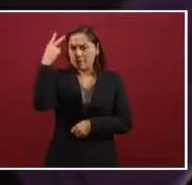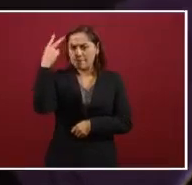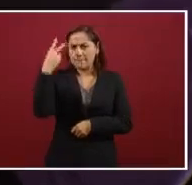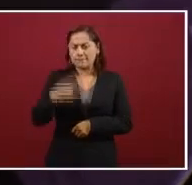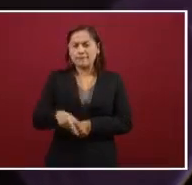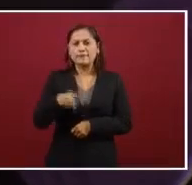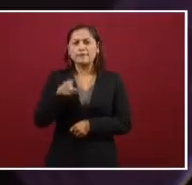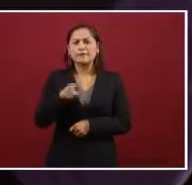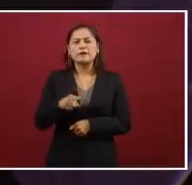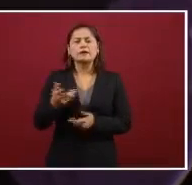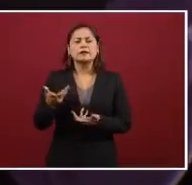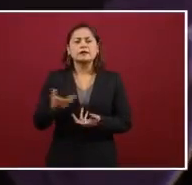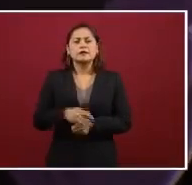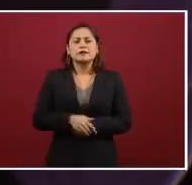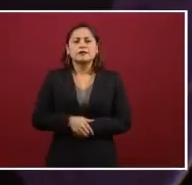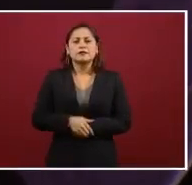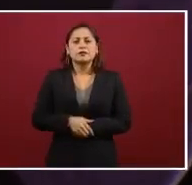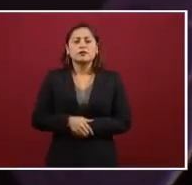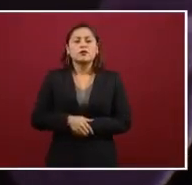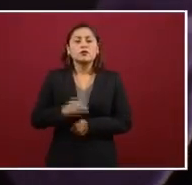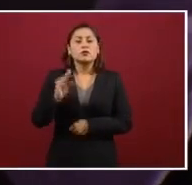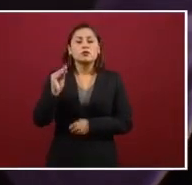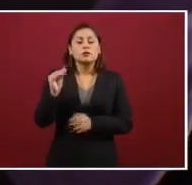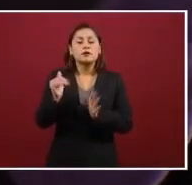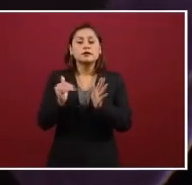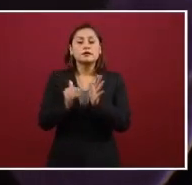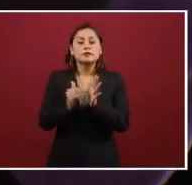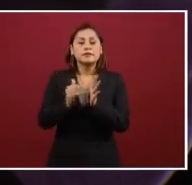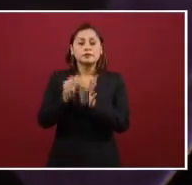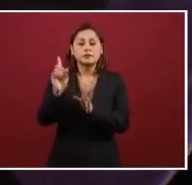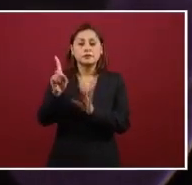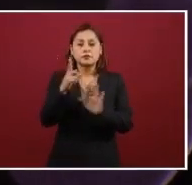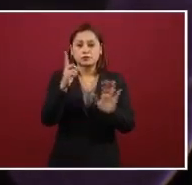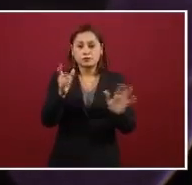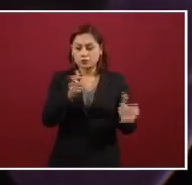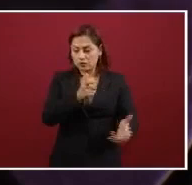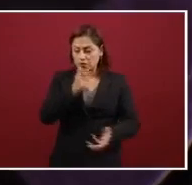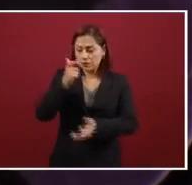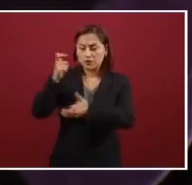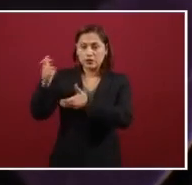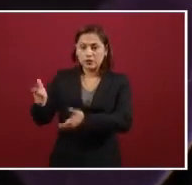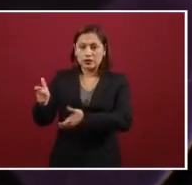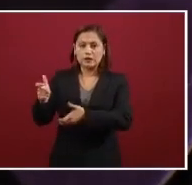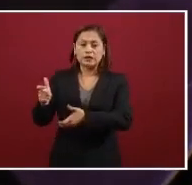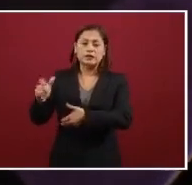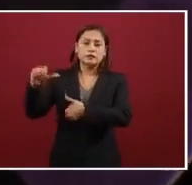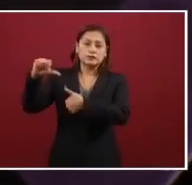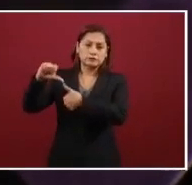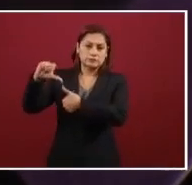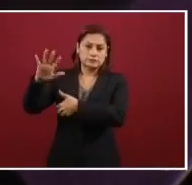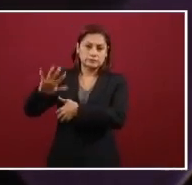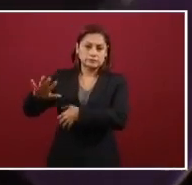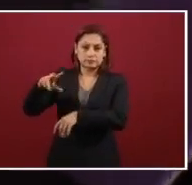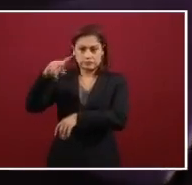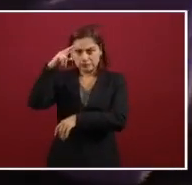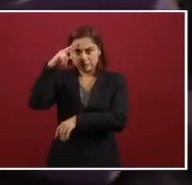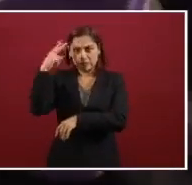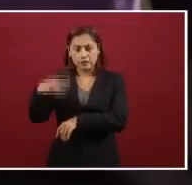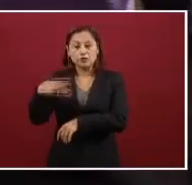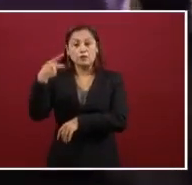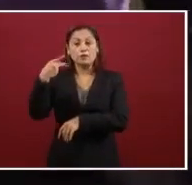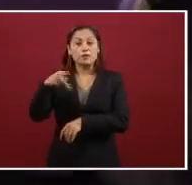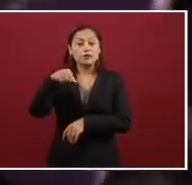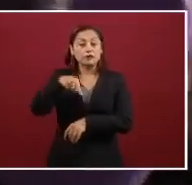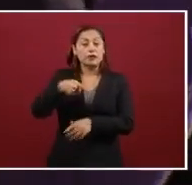están destinando 90 millones de dólares a Centroamérica, sin embargo, aquí se están teniendo ajustes y recortes. ¿Esta es